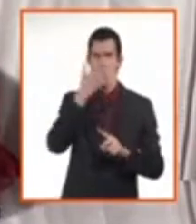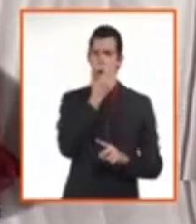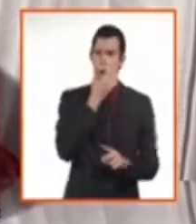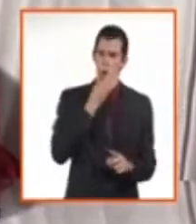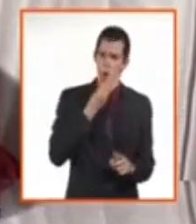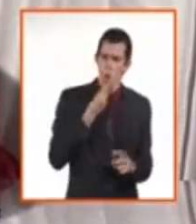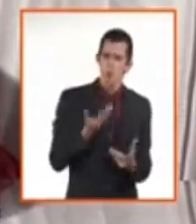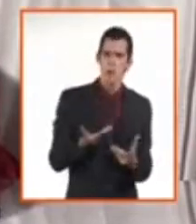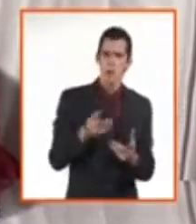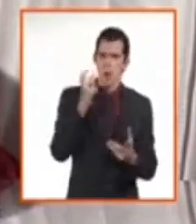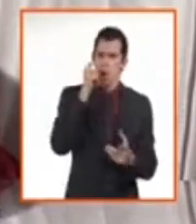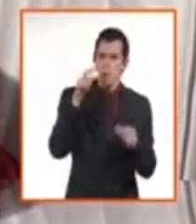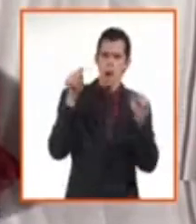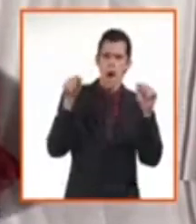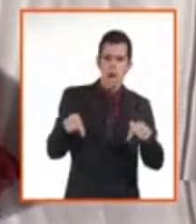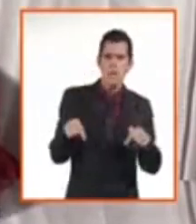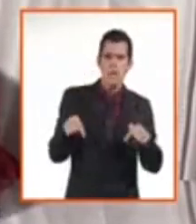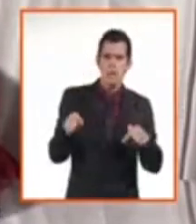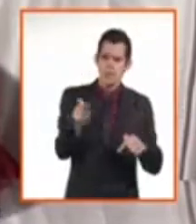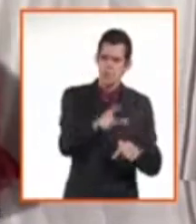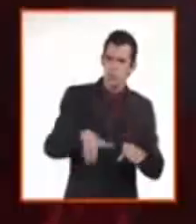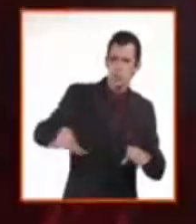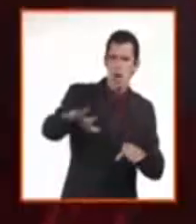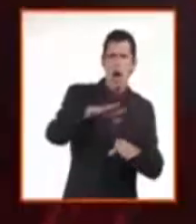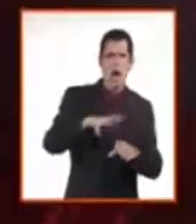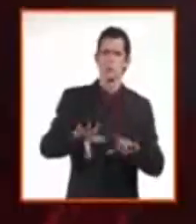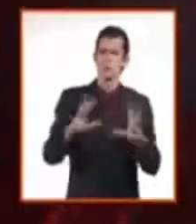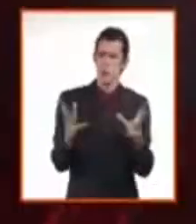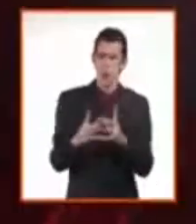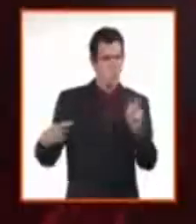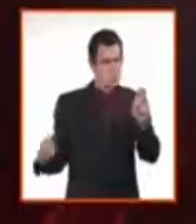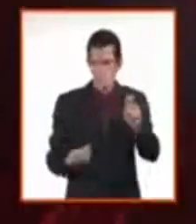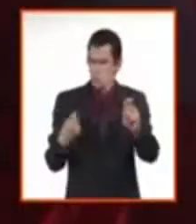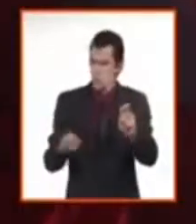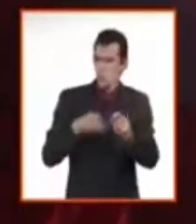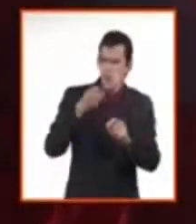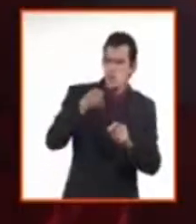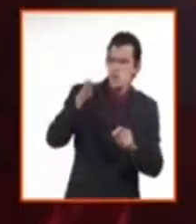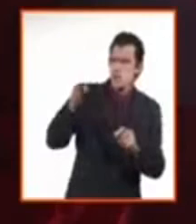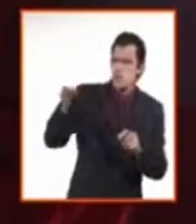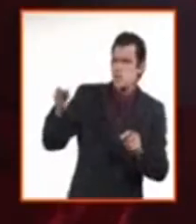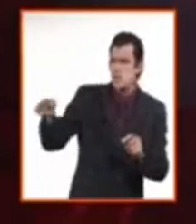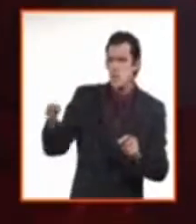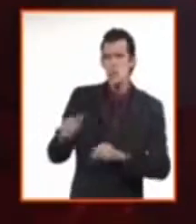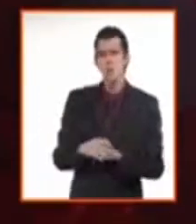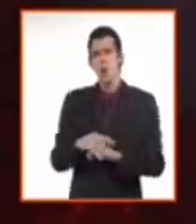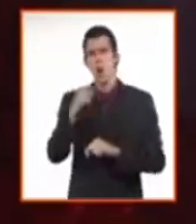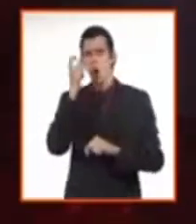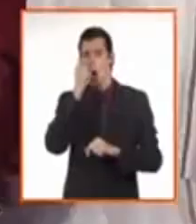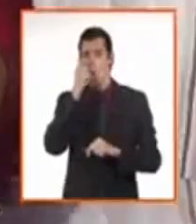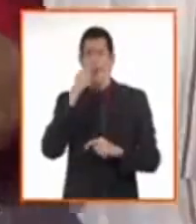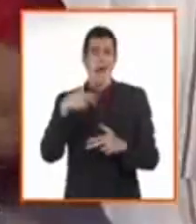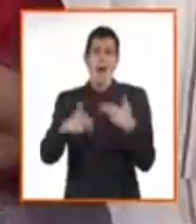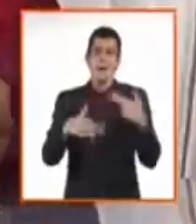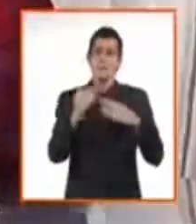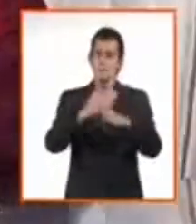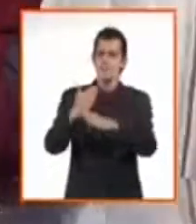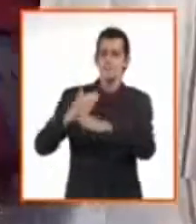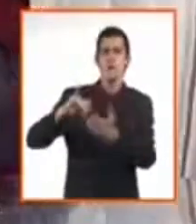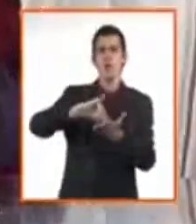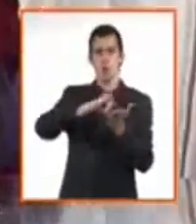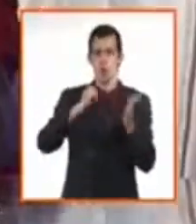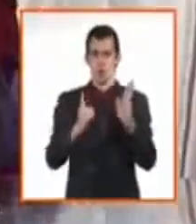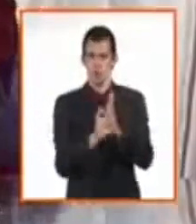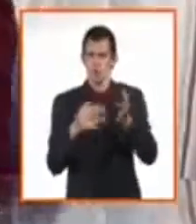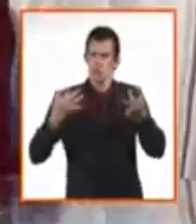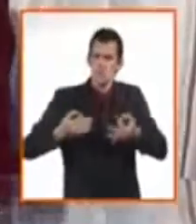activista asociado mucho tiempo con pastores por la paz y después creó el movimiento por el fórum que es el responsable o el